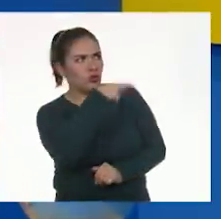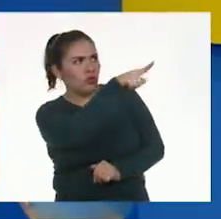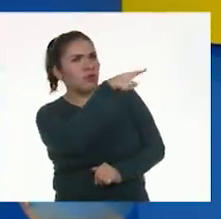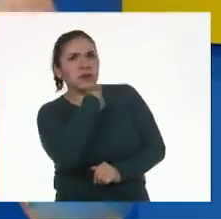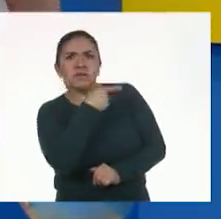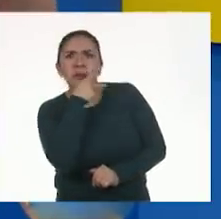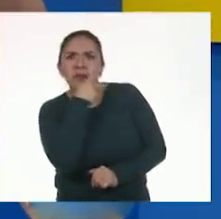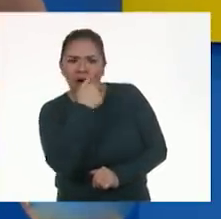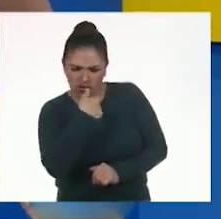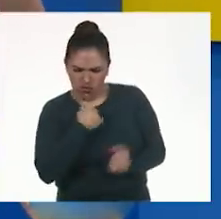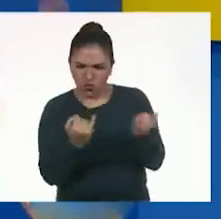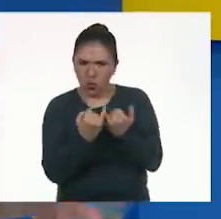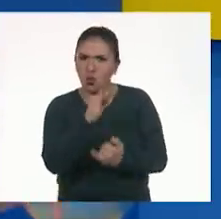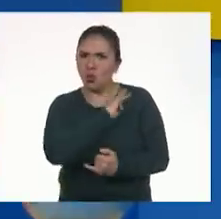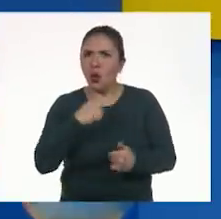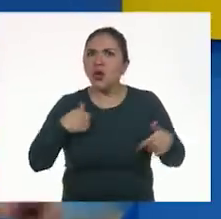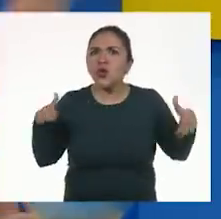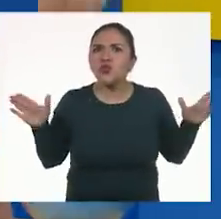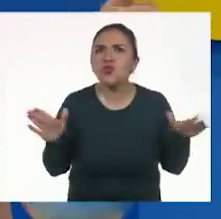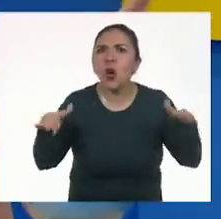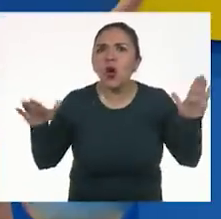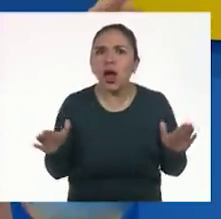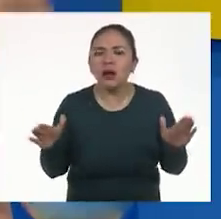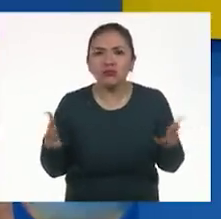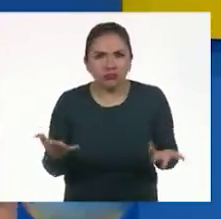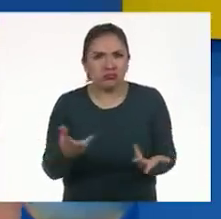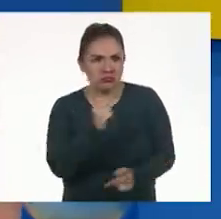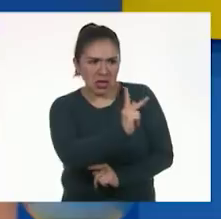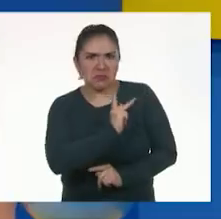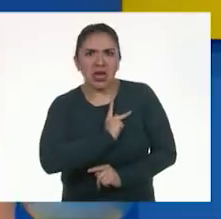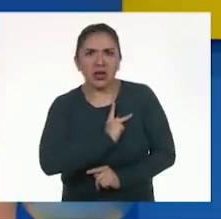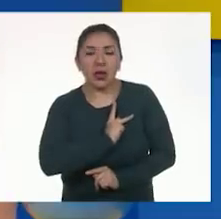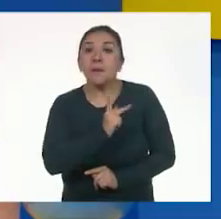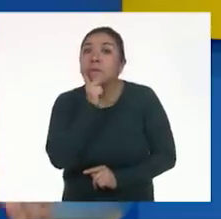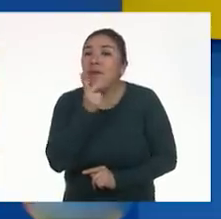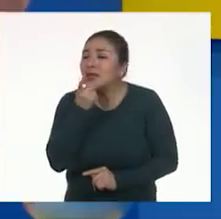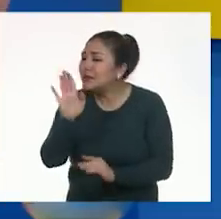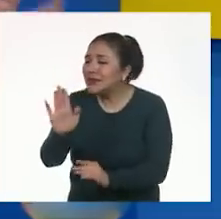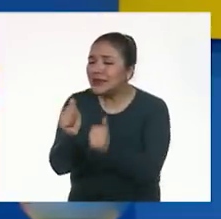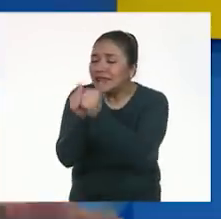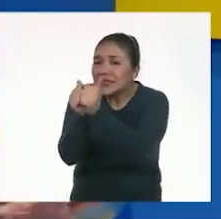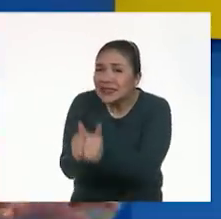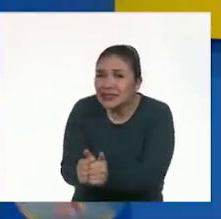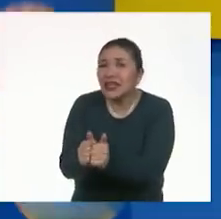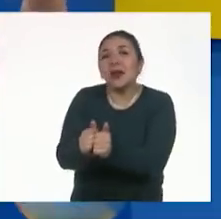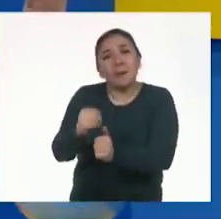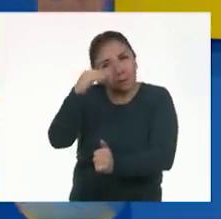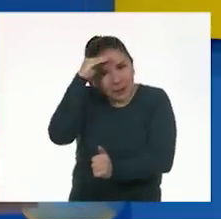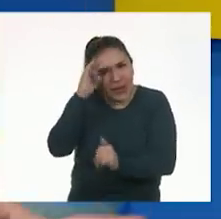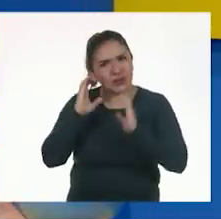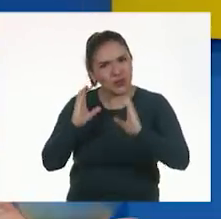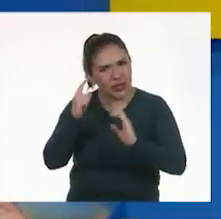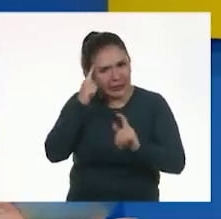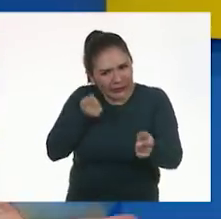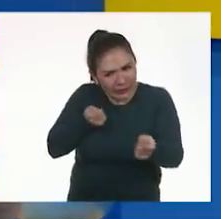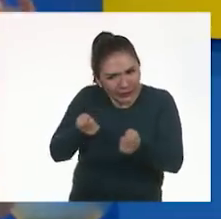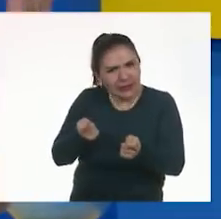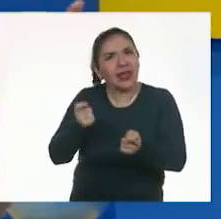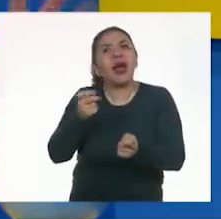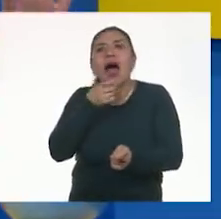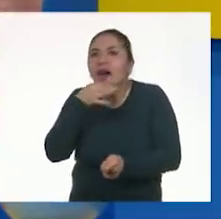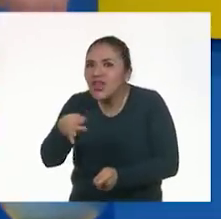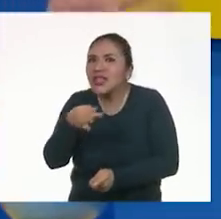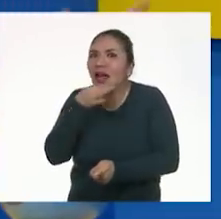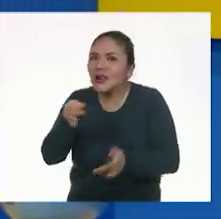seguramente puedo volar. A pesar de que su papá le dijo, quédate quieto, sé prudente, le dio las señales, le